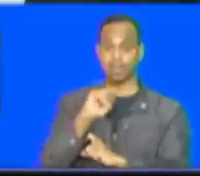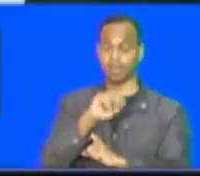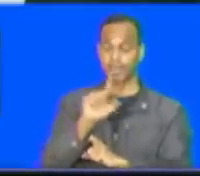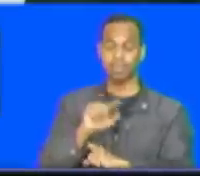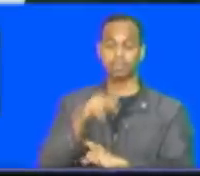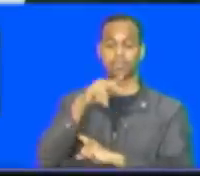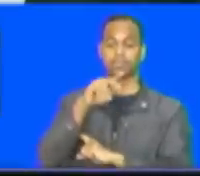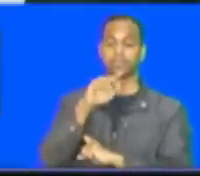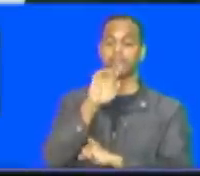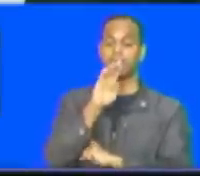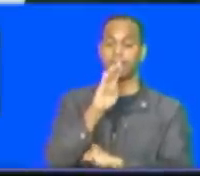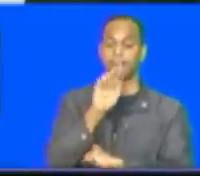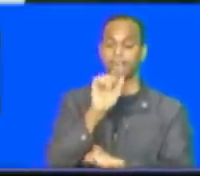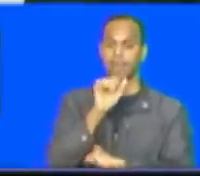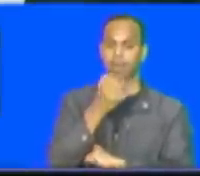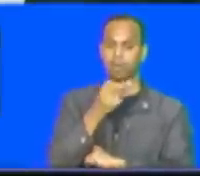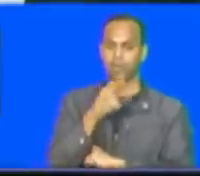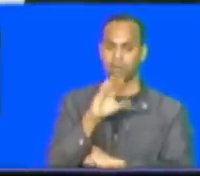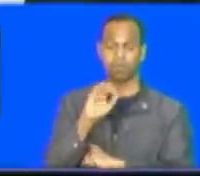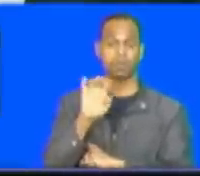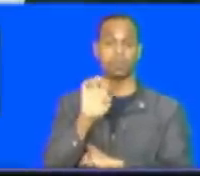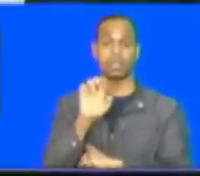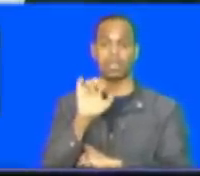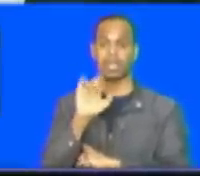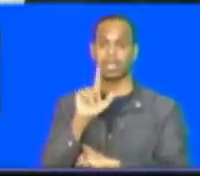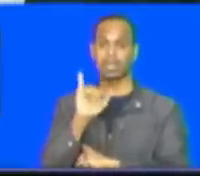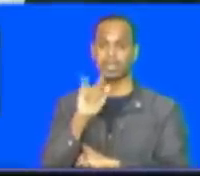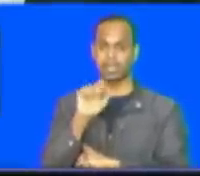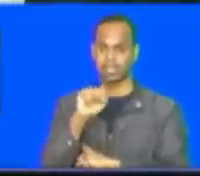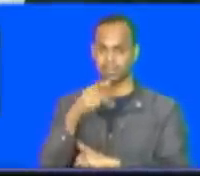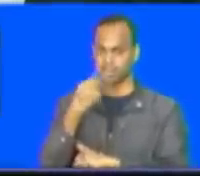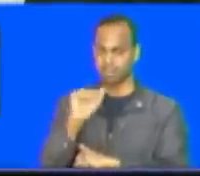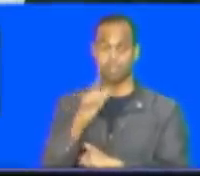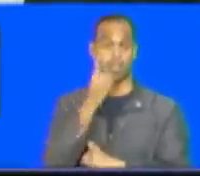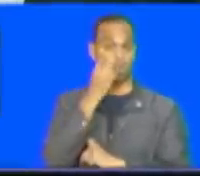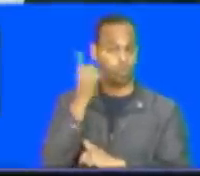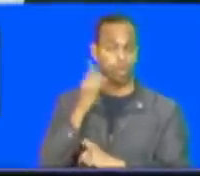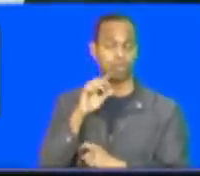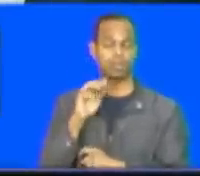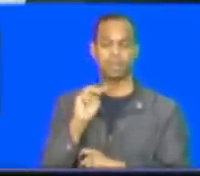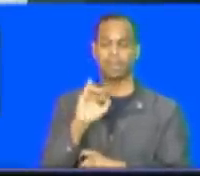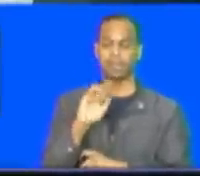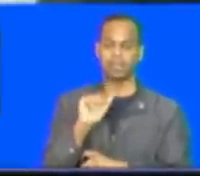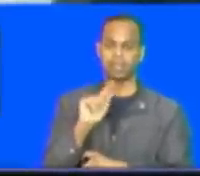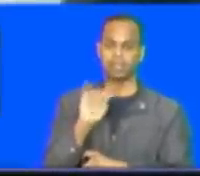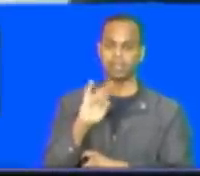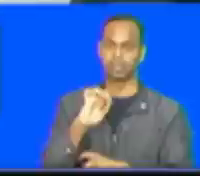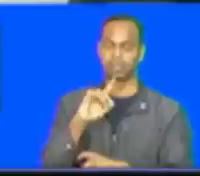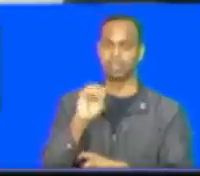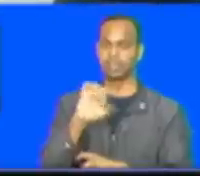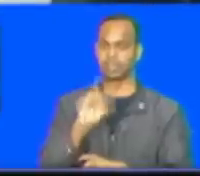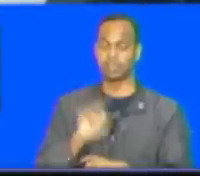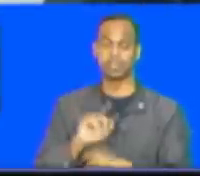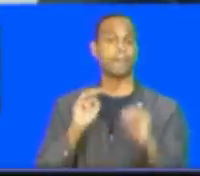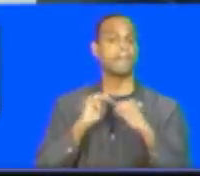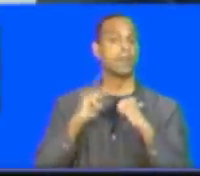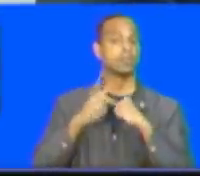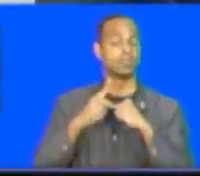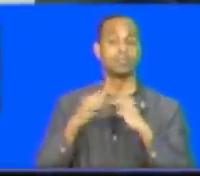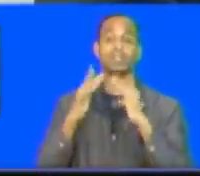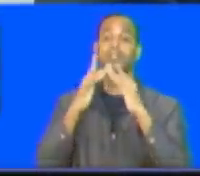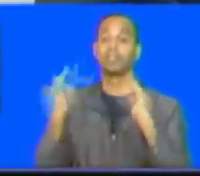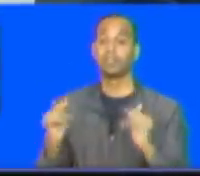Orujo, Elías Piña, Duarte, María Trinidad Sánchez, Monte Plata, La Alta Gracia, La